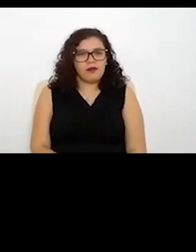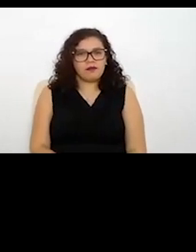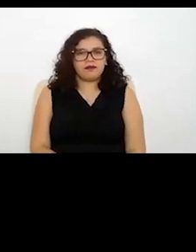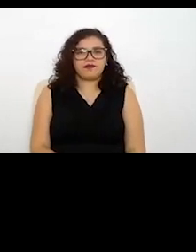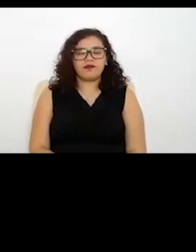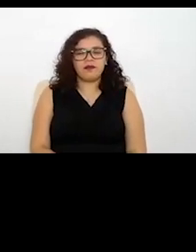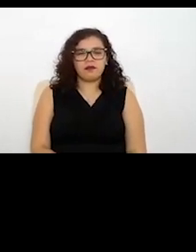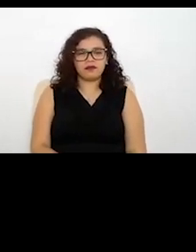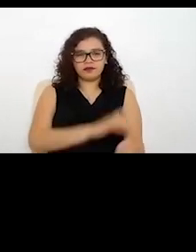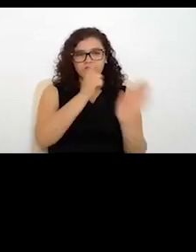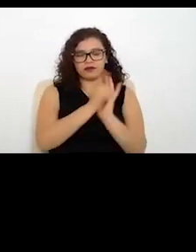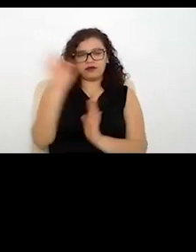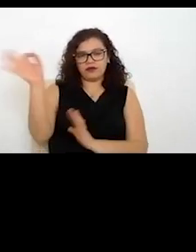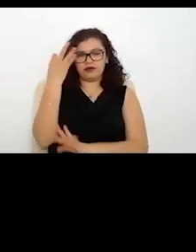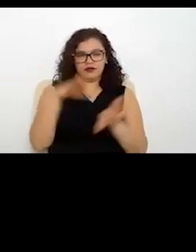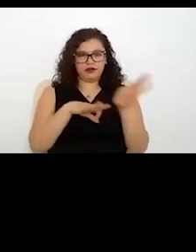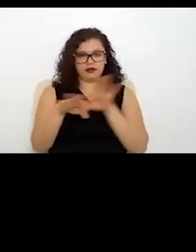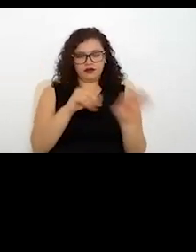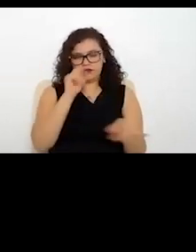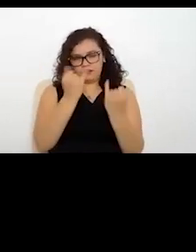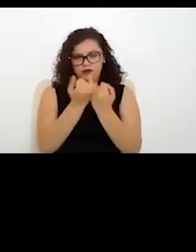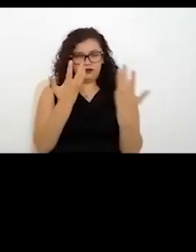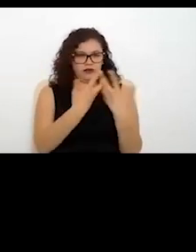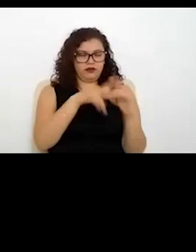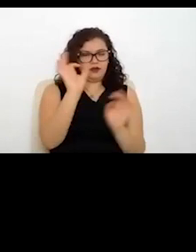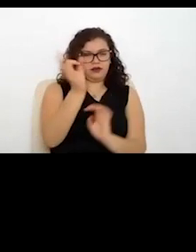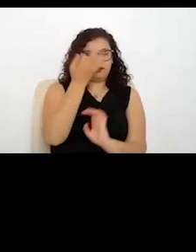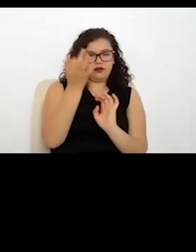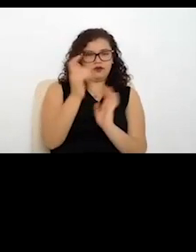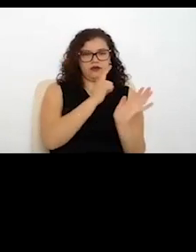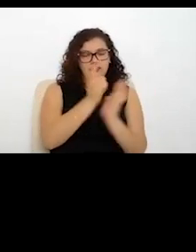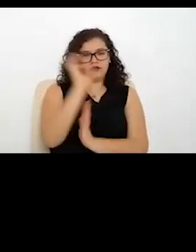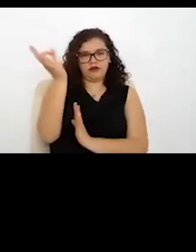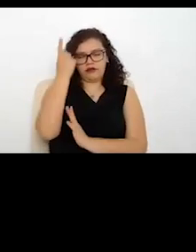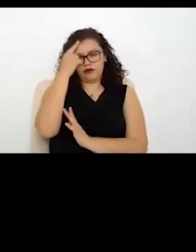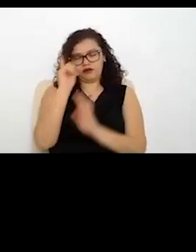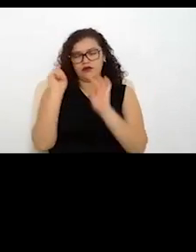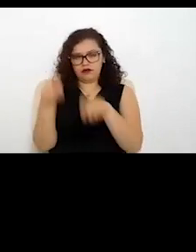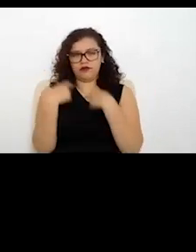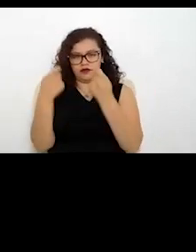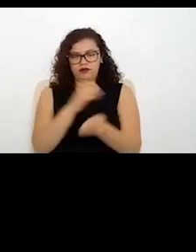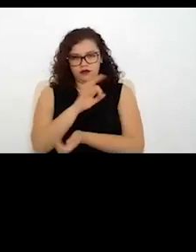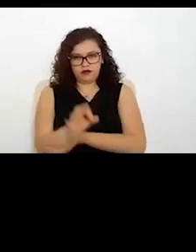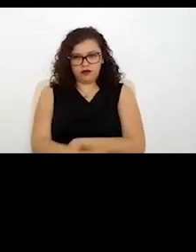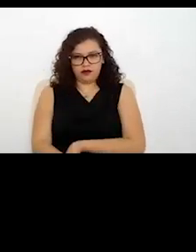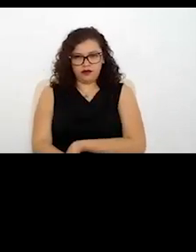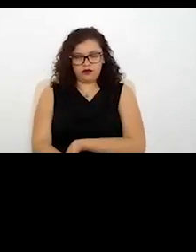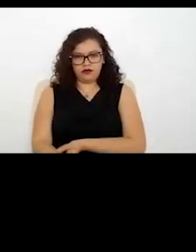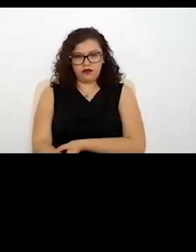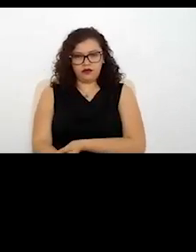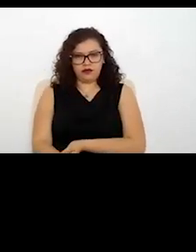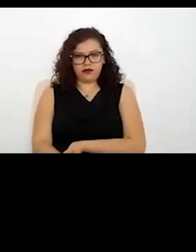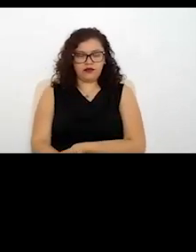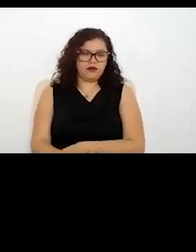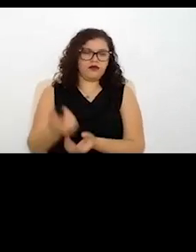ley, la Ley Federal del Trabajo, también se concatena con otras leyes, como es una ley federal para prevenir la discriminación, y bueno, es una de las obligaciones